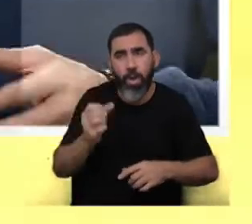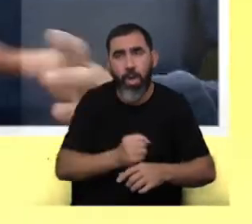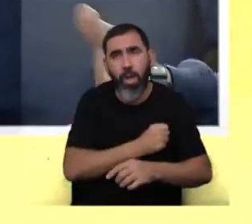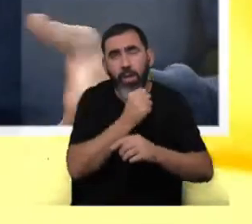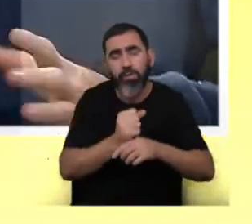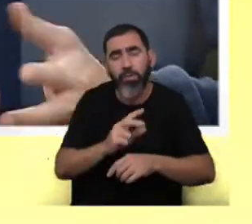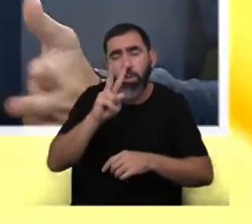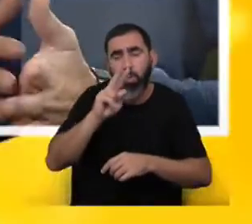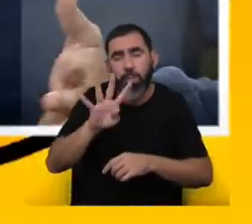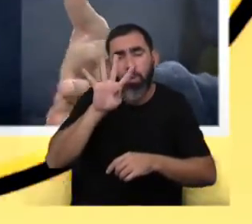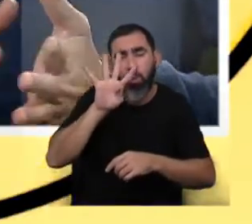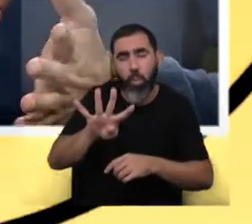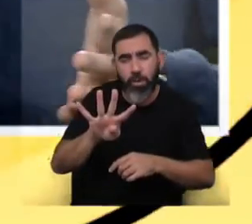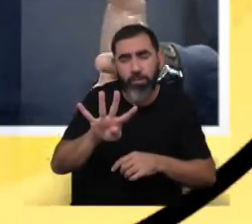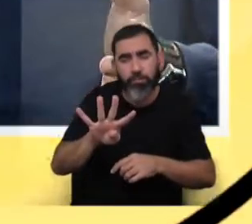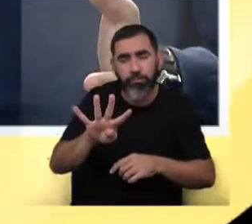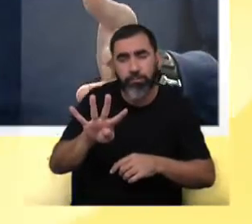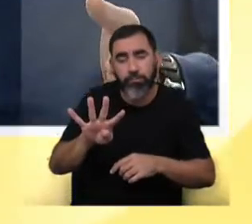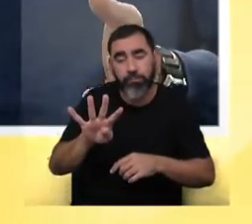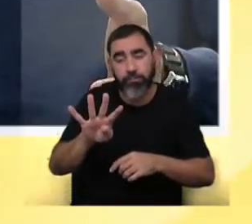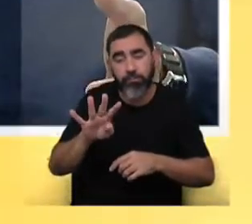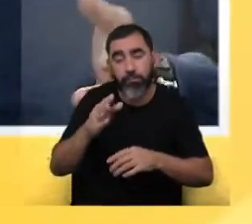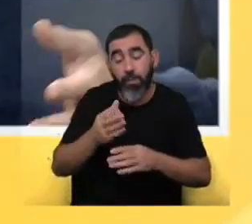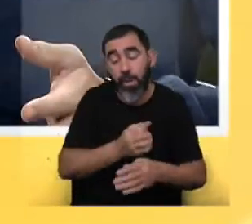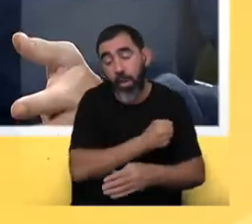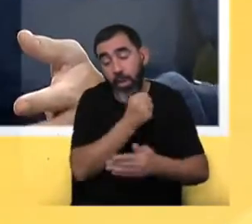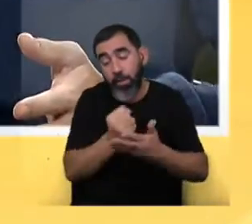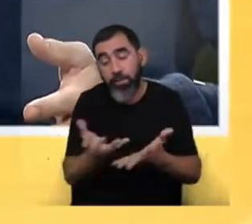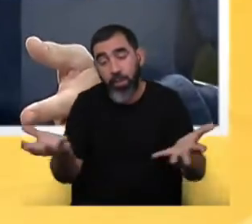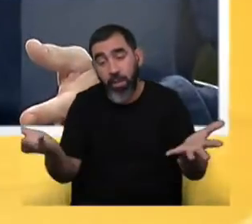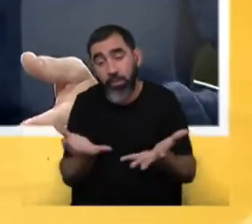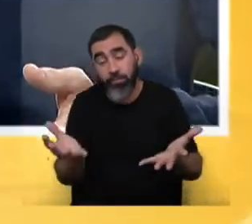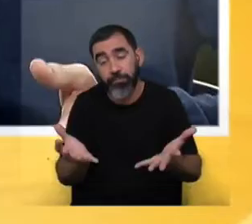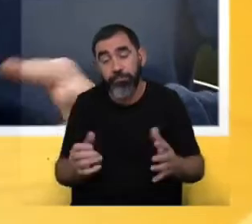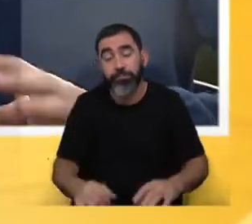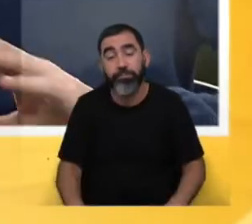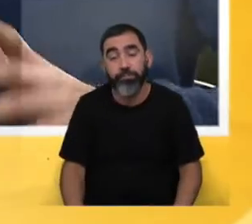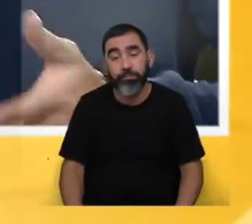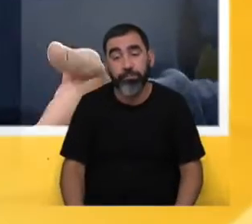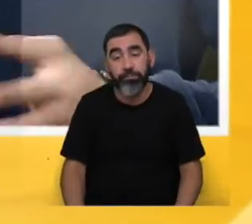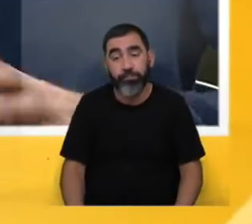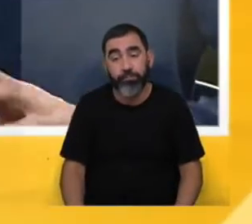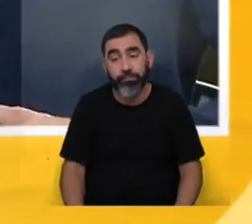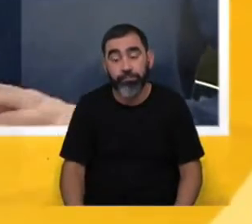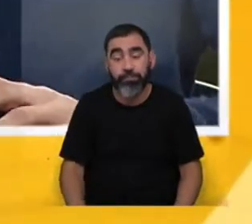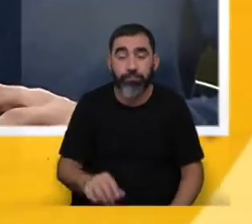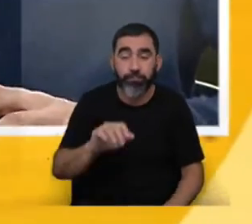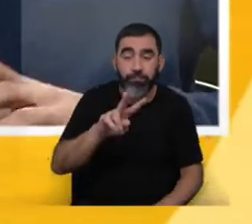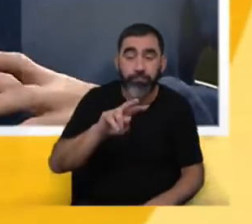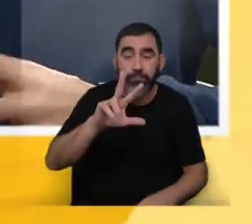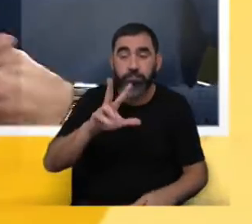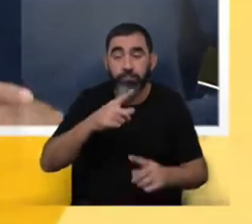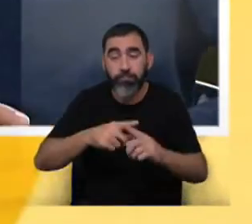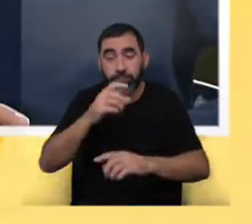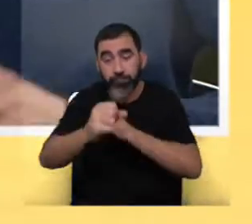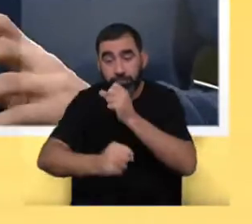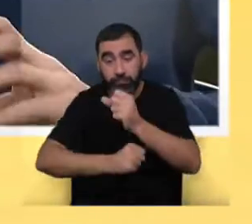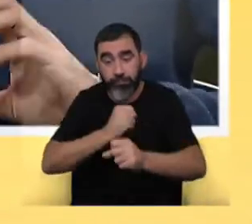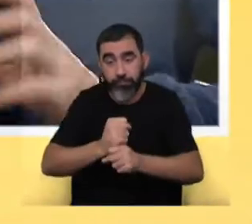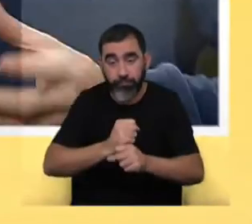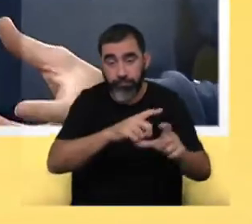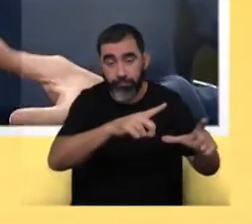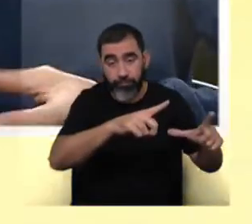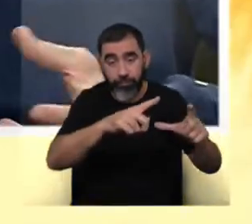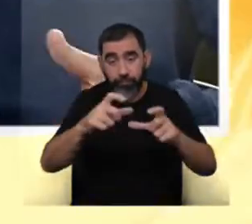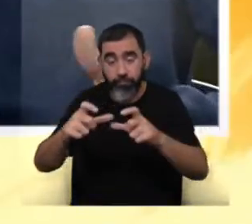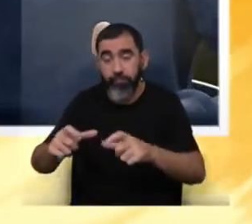el 2004 más o menos, y de ahí hacia el presente se vienen sucediendo a razón de 2 o 3 por año sacan. Entonces hay